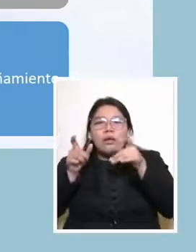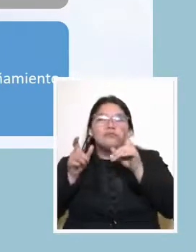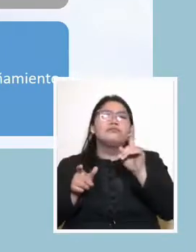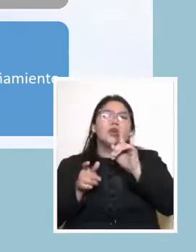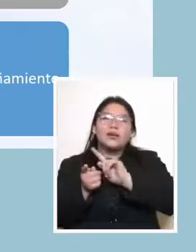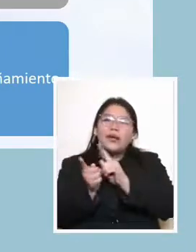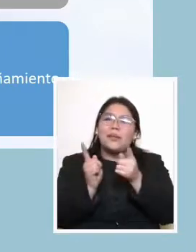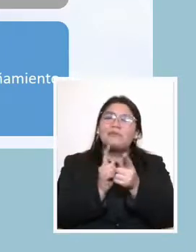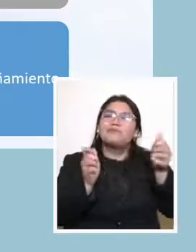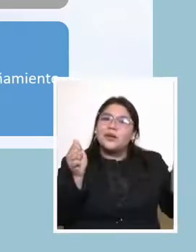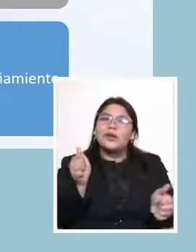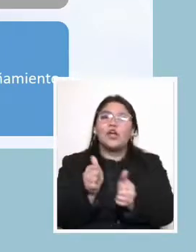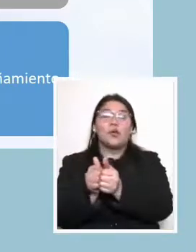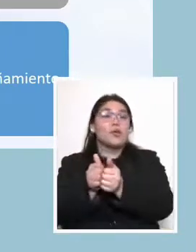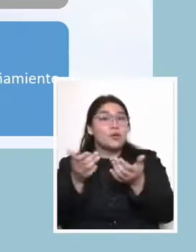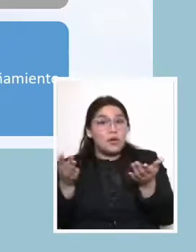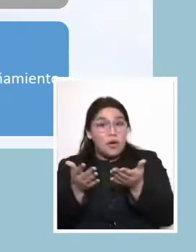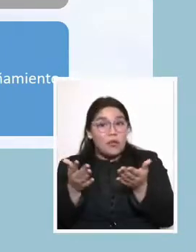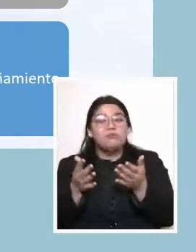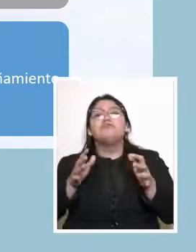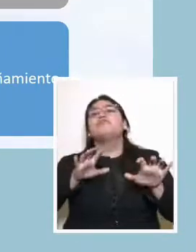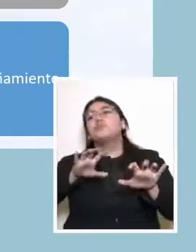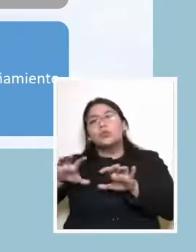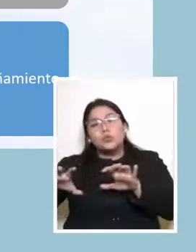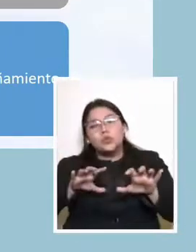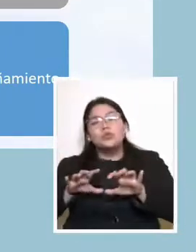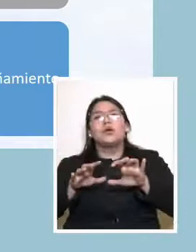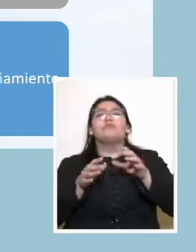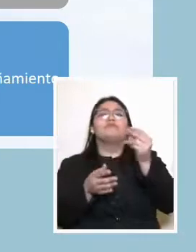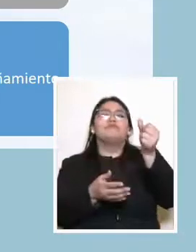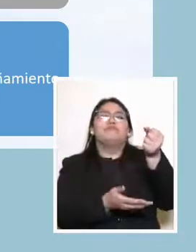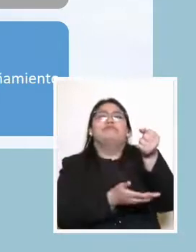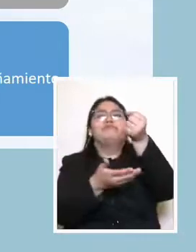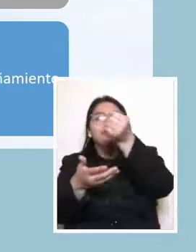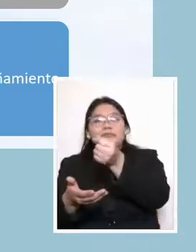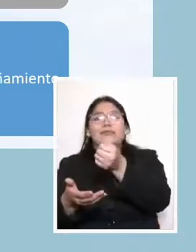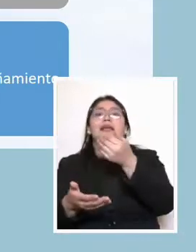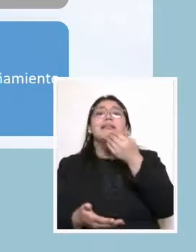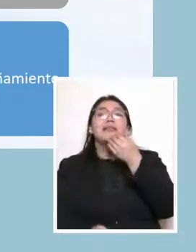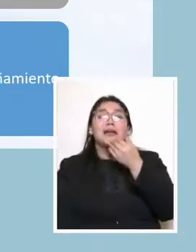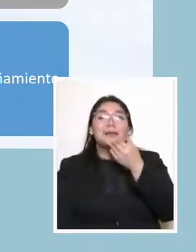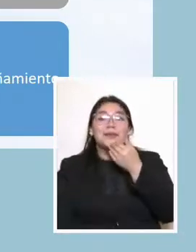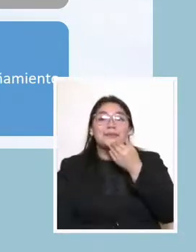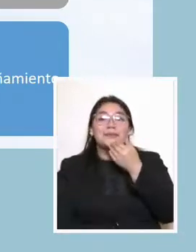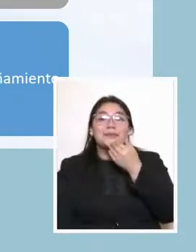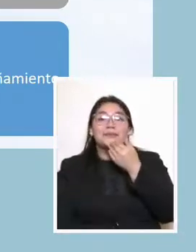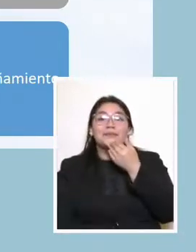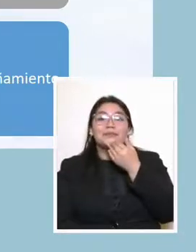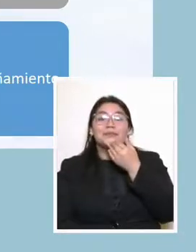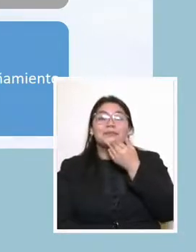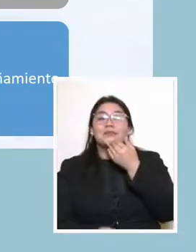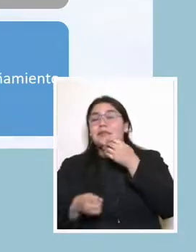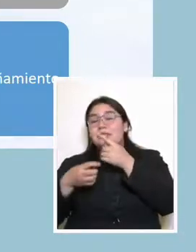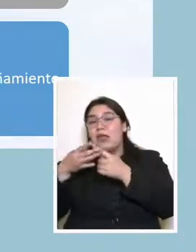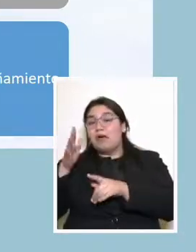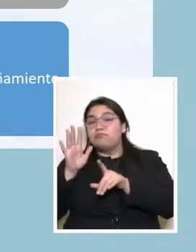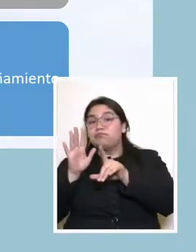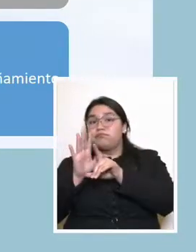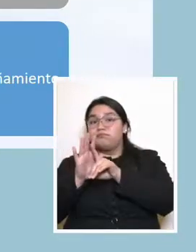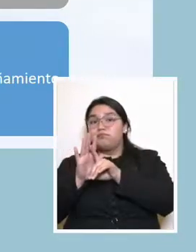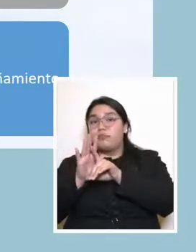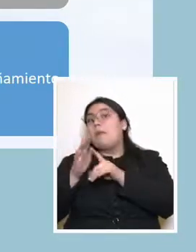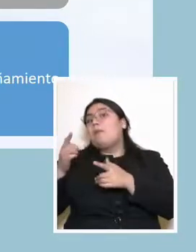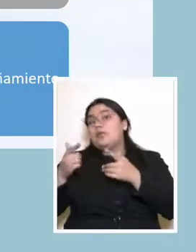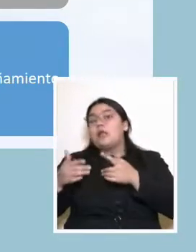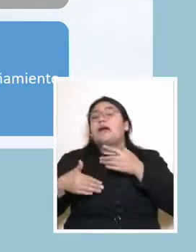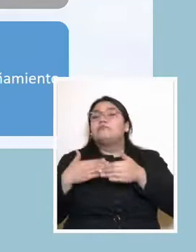con materiales, ¿no es cierto?, y también con implementación de políticas que efectivamente tengan sintonía,